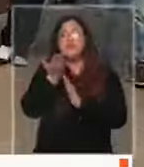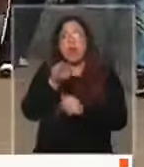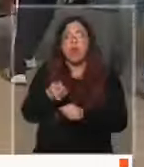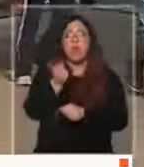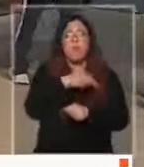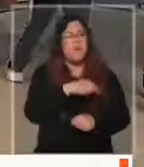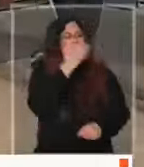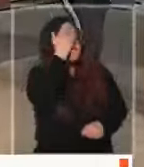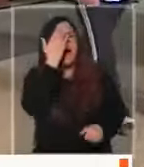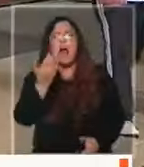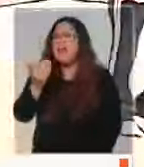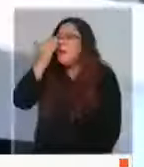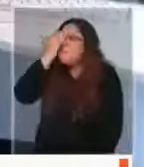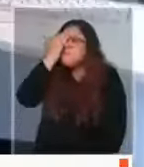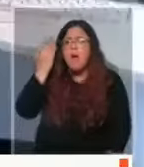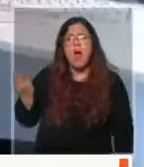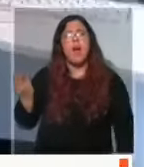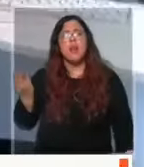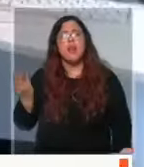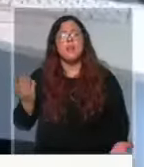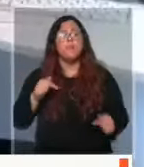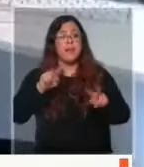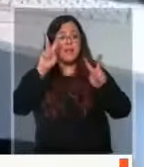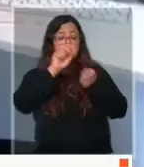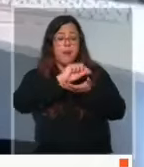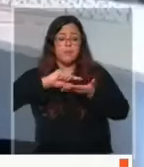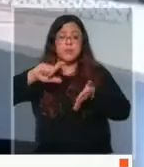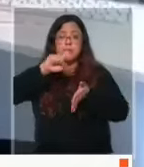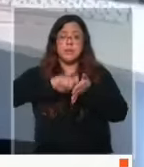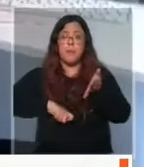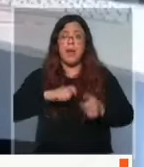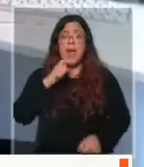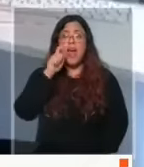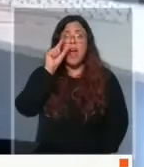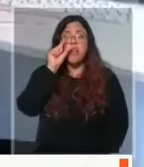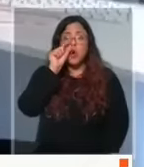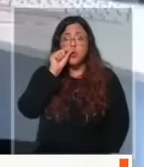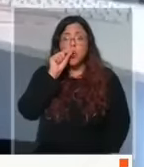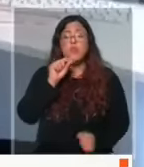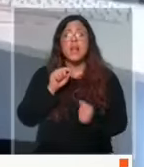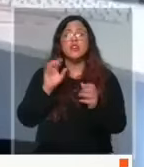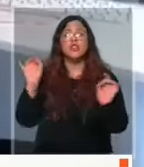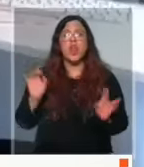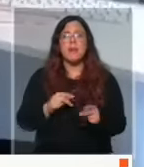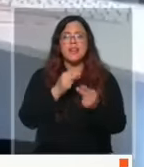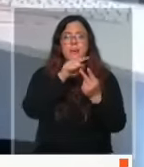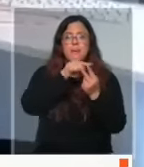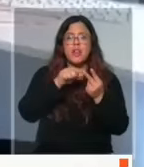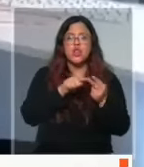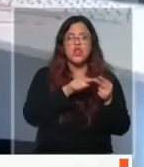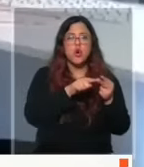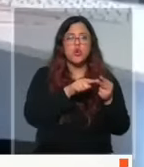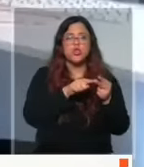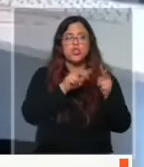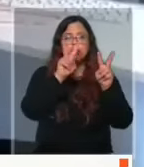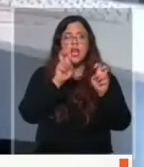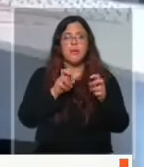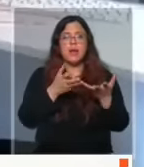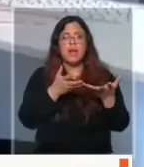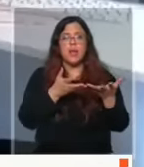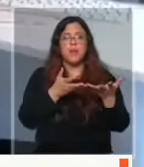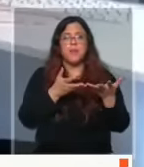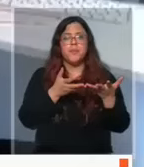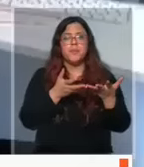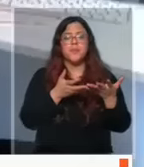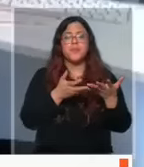Horrible. No, terrible, terrible. El incremento de octubre ahora se desglosa en dos grupos solamente, bajo los 55.000 y